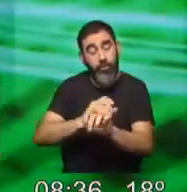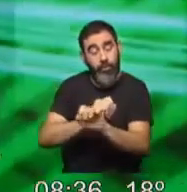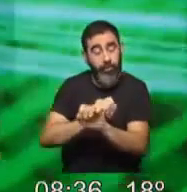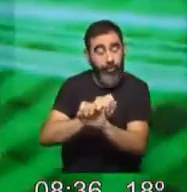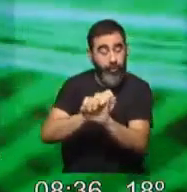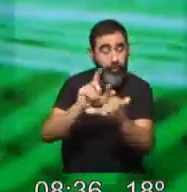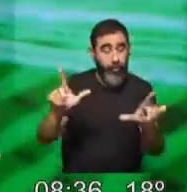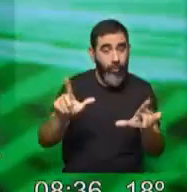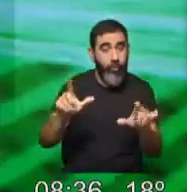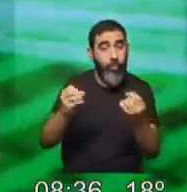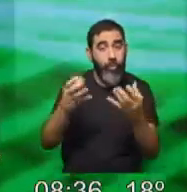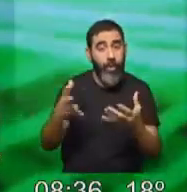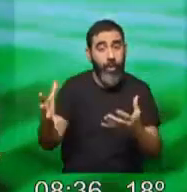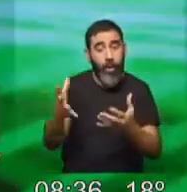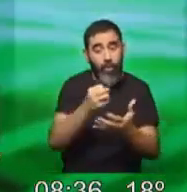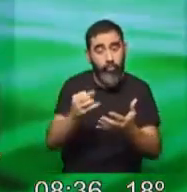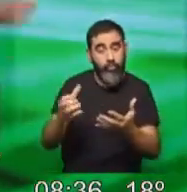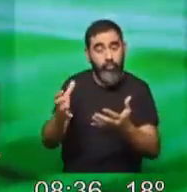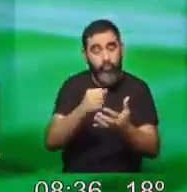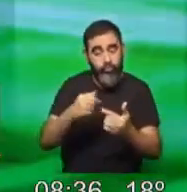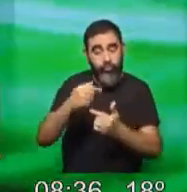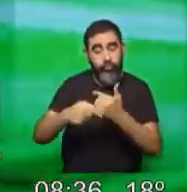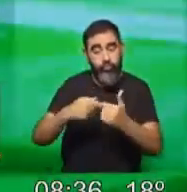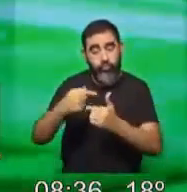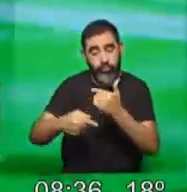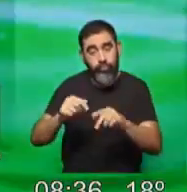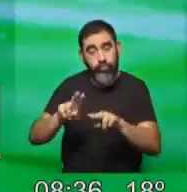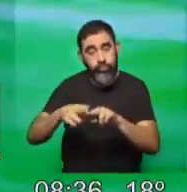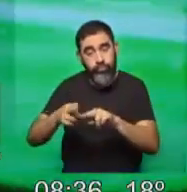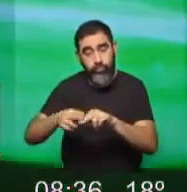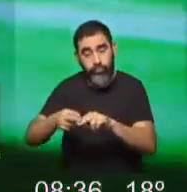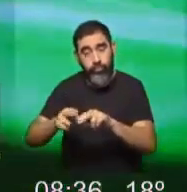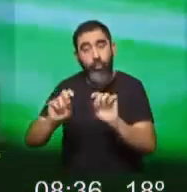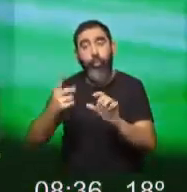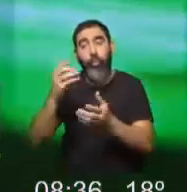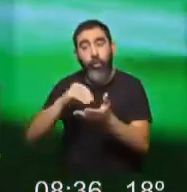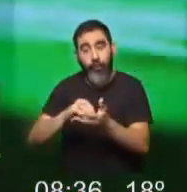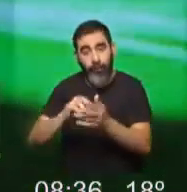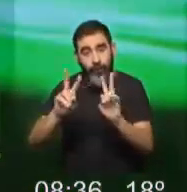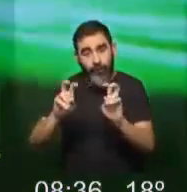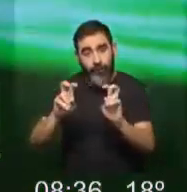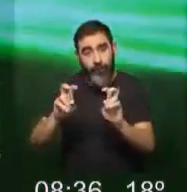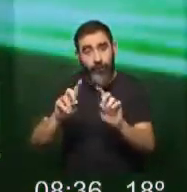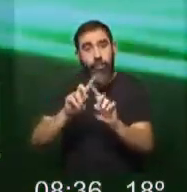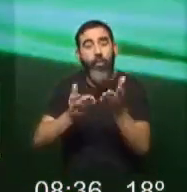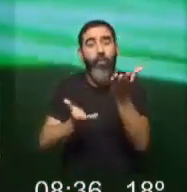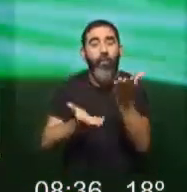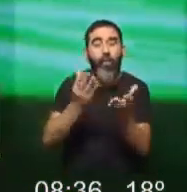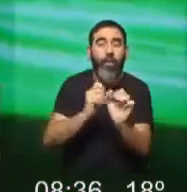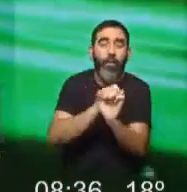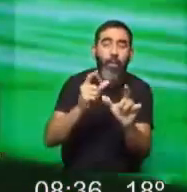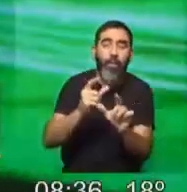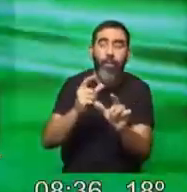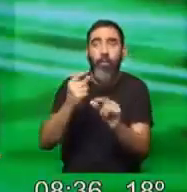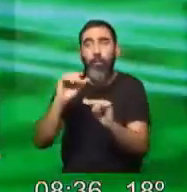porque además es como un abuso reiterado, mucho más fuertes que un. Que un no, no se puede valorar qué es más fuerte o qué no, porque